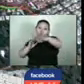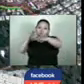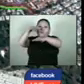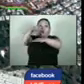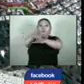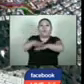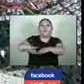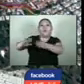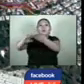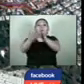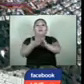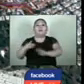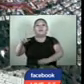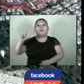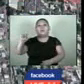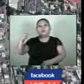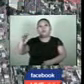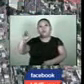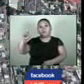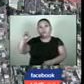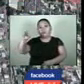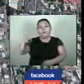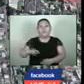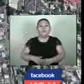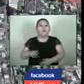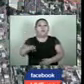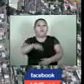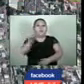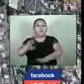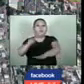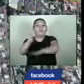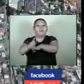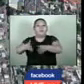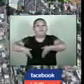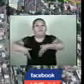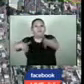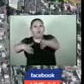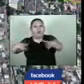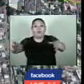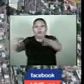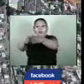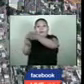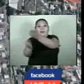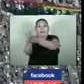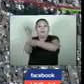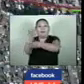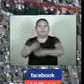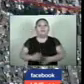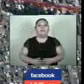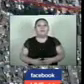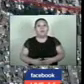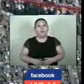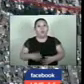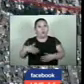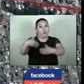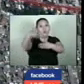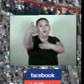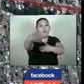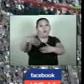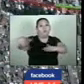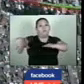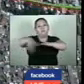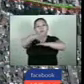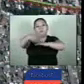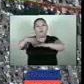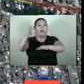residencia La Gloria. Uno más en la calle Alvolcán y el último en la calle